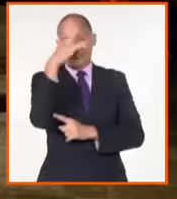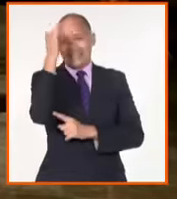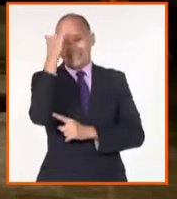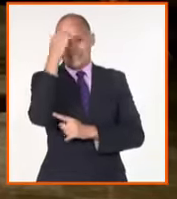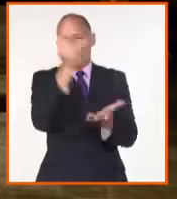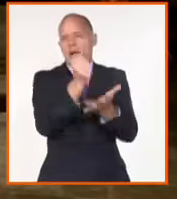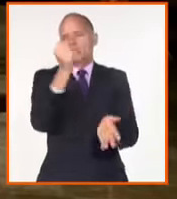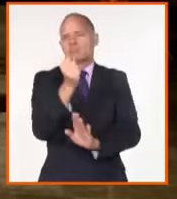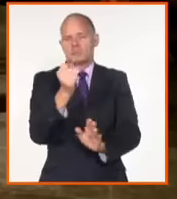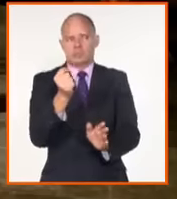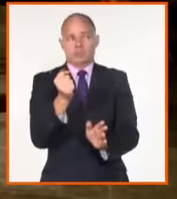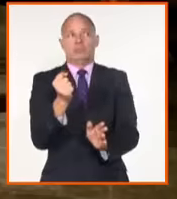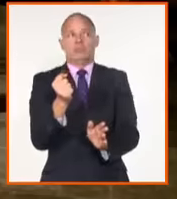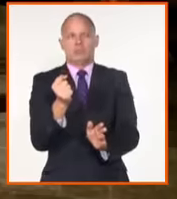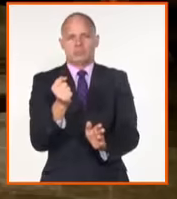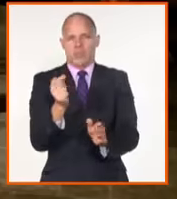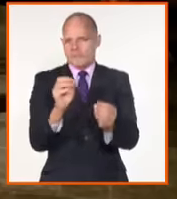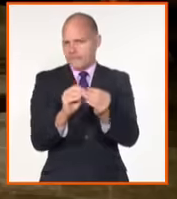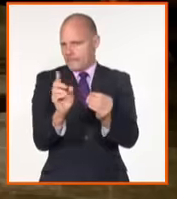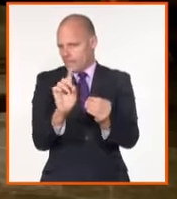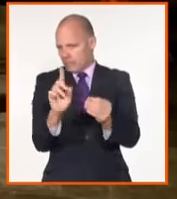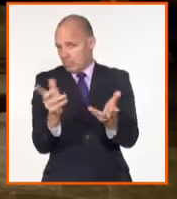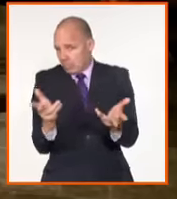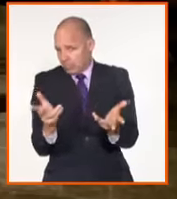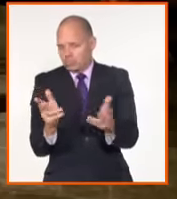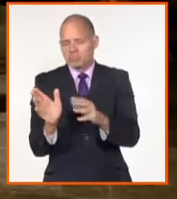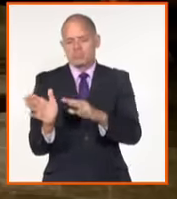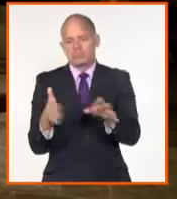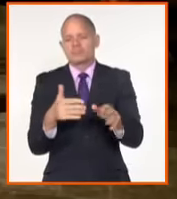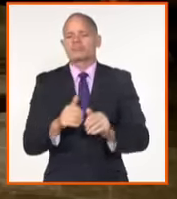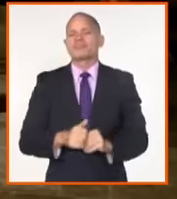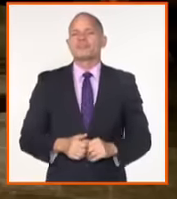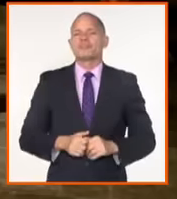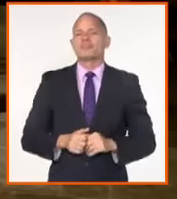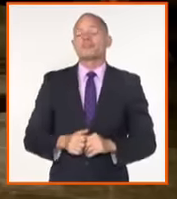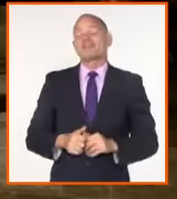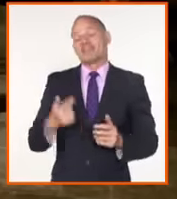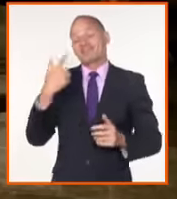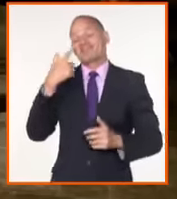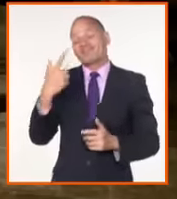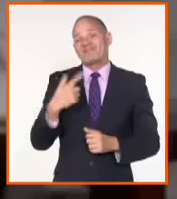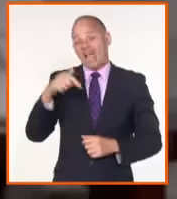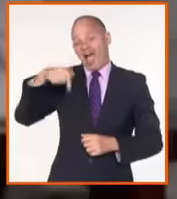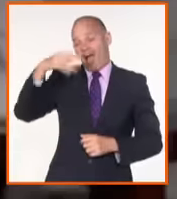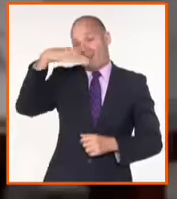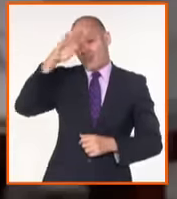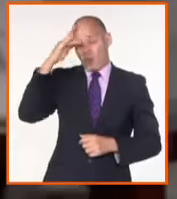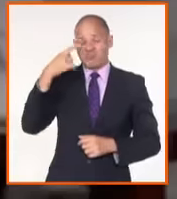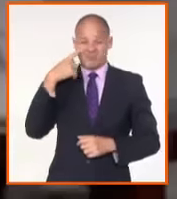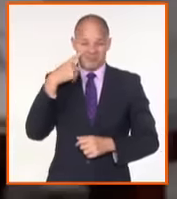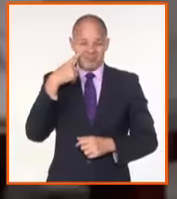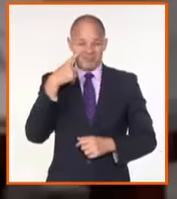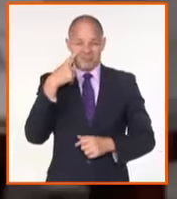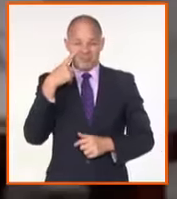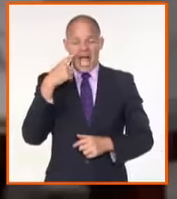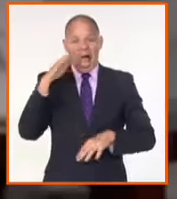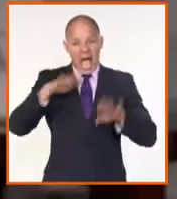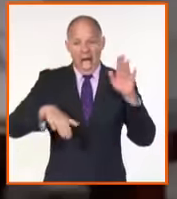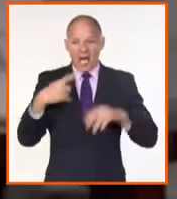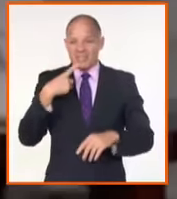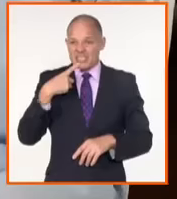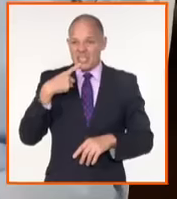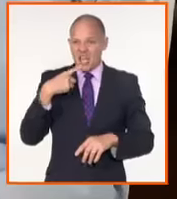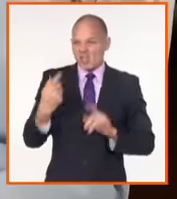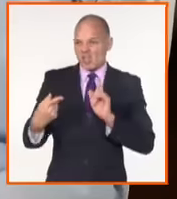una vocación de servicio al mundo, compartiendo lo que tenemos, no compartiendo lo que nos sobra, no han querido sentar en el banquillo